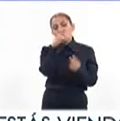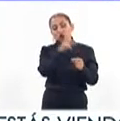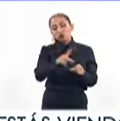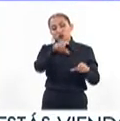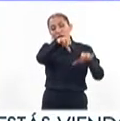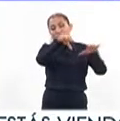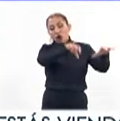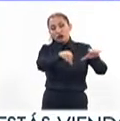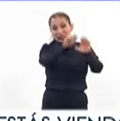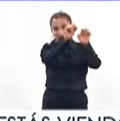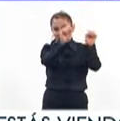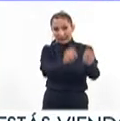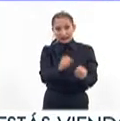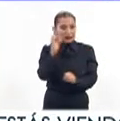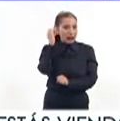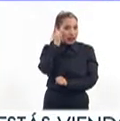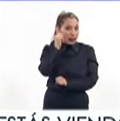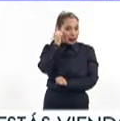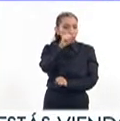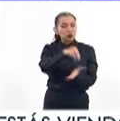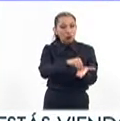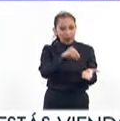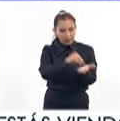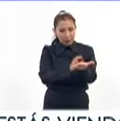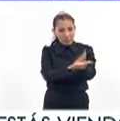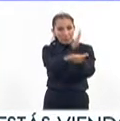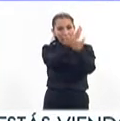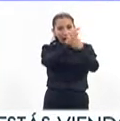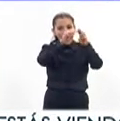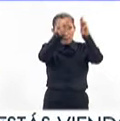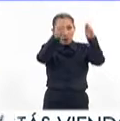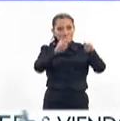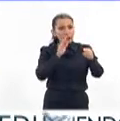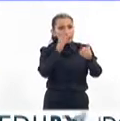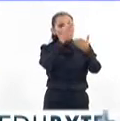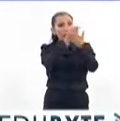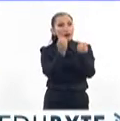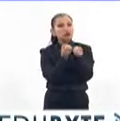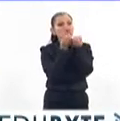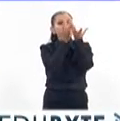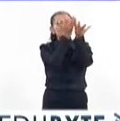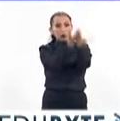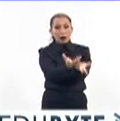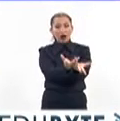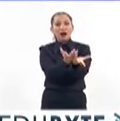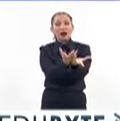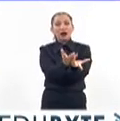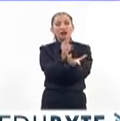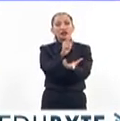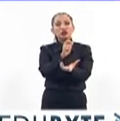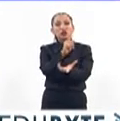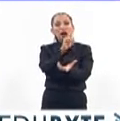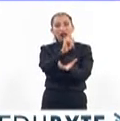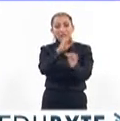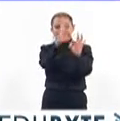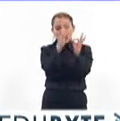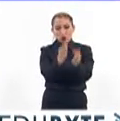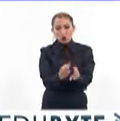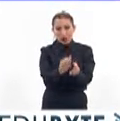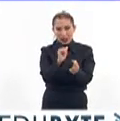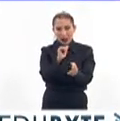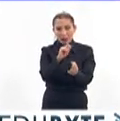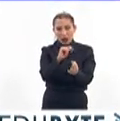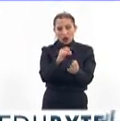poblaciones en las sierras guerrerenses que aún acuden a los montes para llevar ofrendas de tzuali, que son figuras hechas de